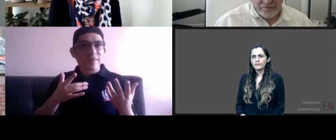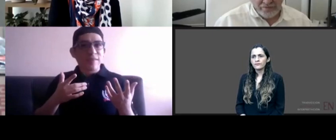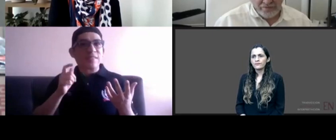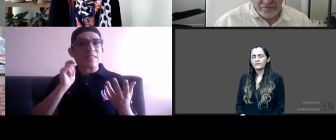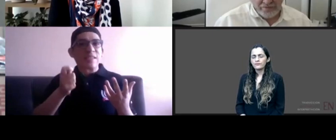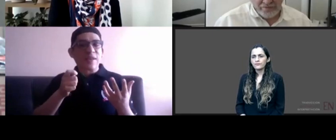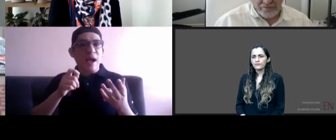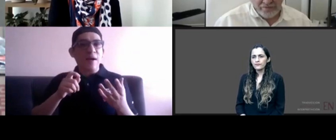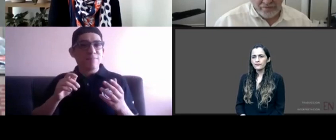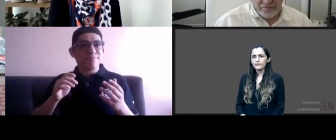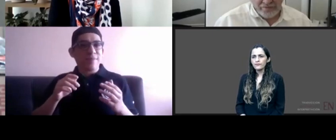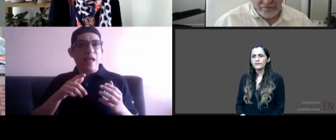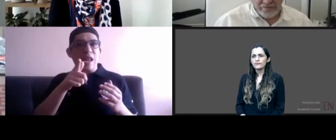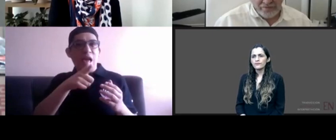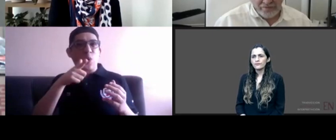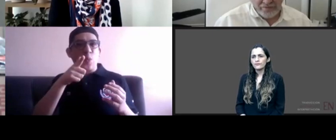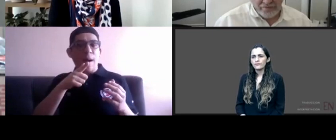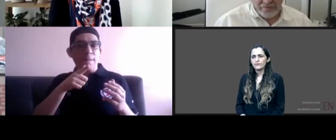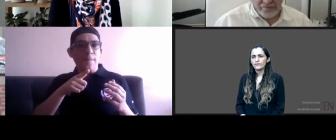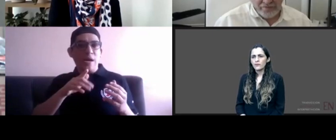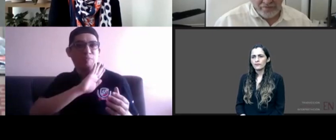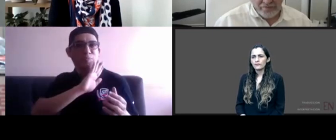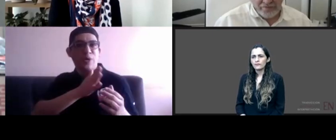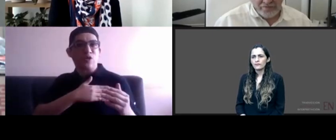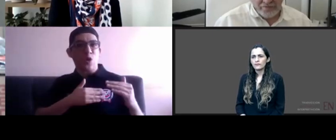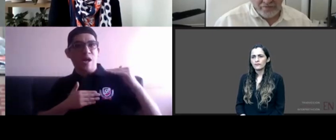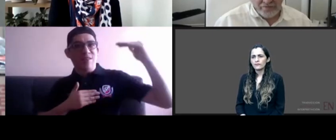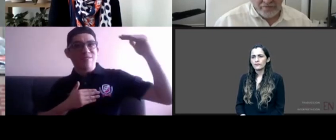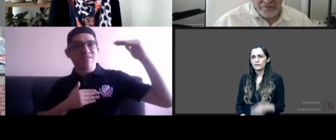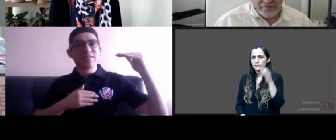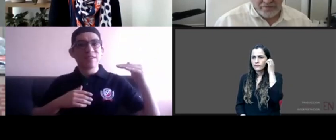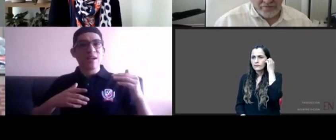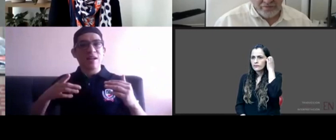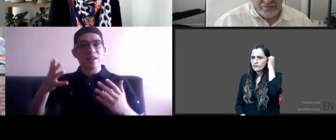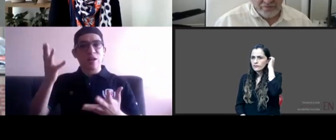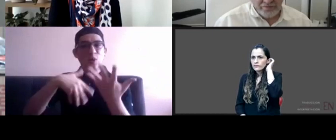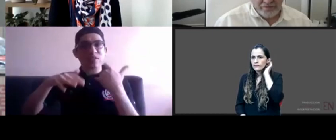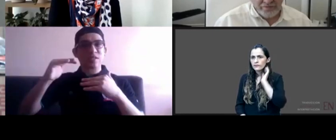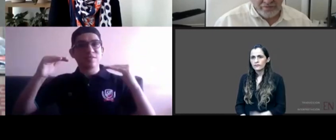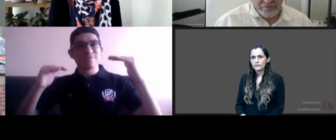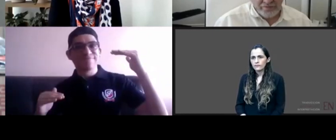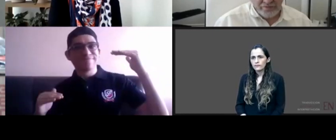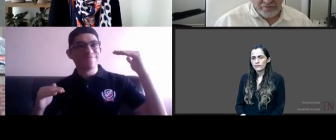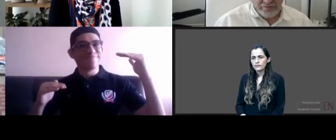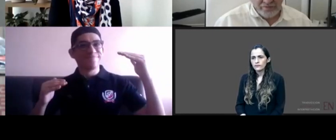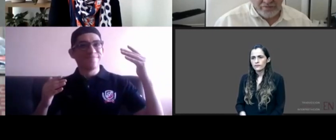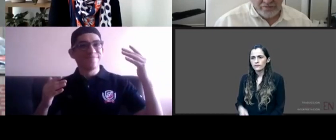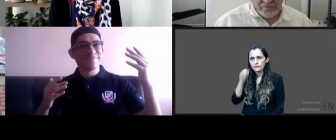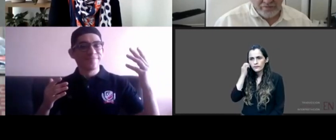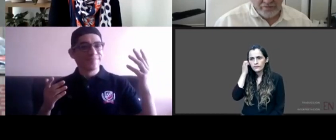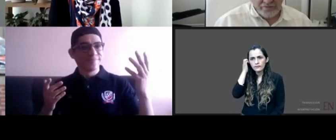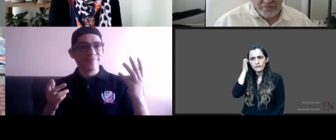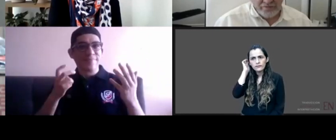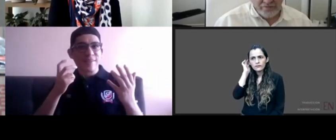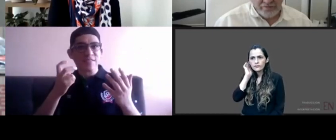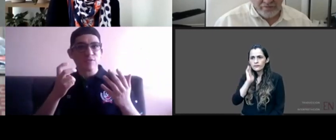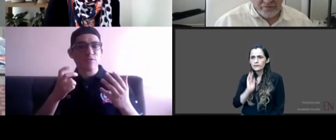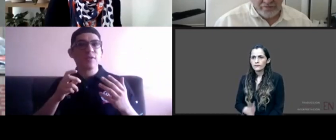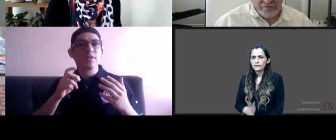a la espera de que la familia le transmita algo de información. ¿Por qué? Porque hay un número,